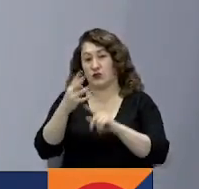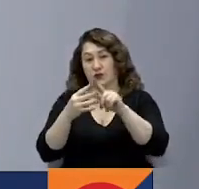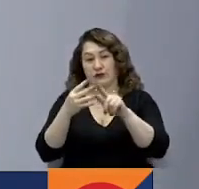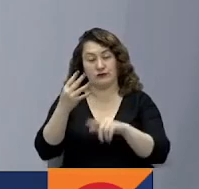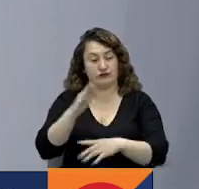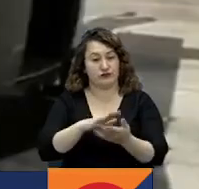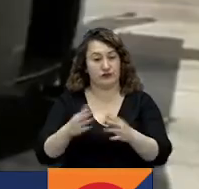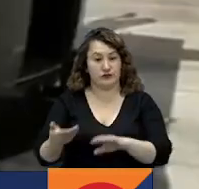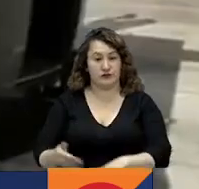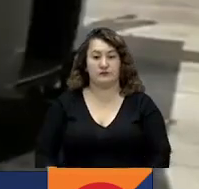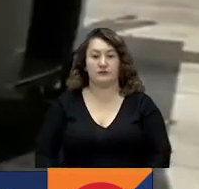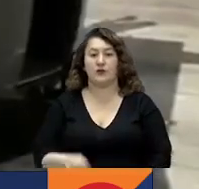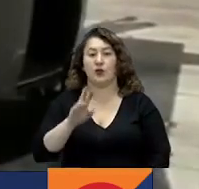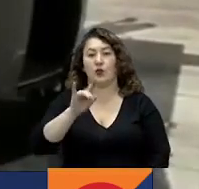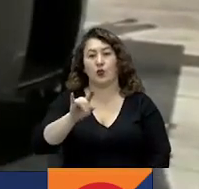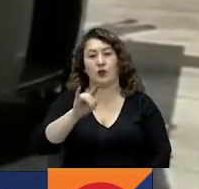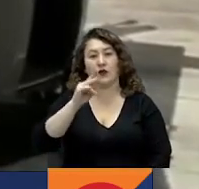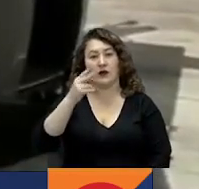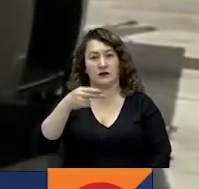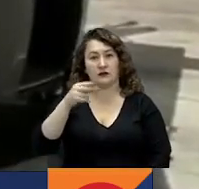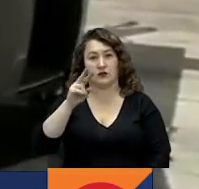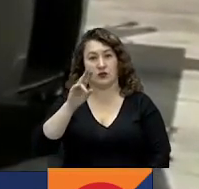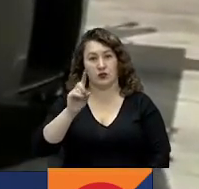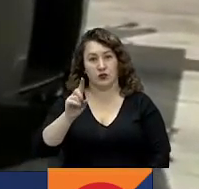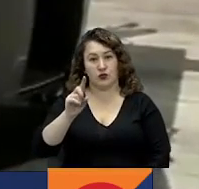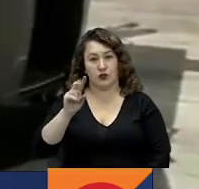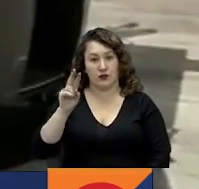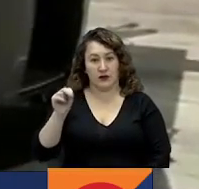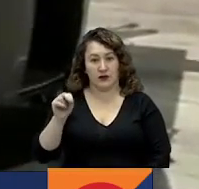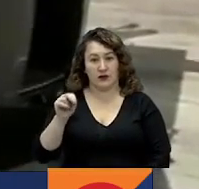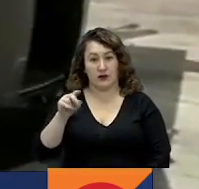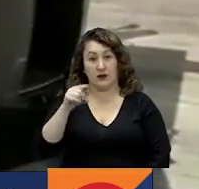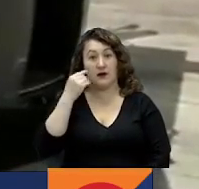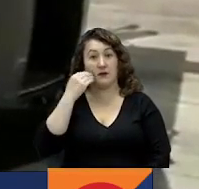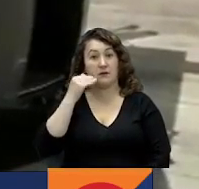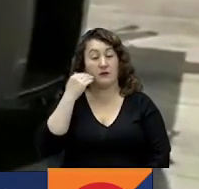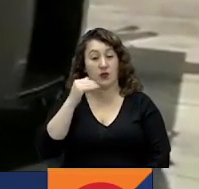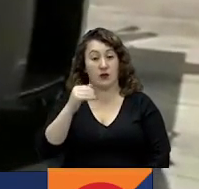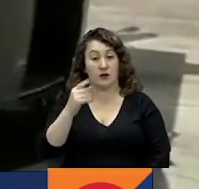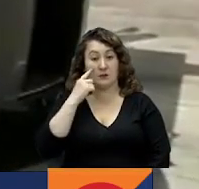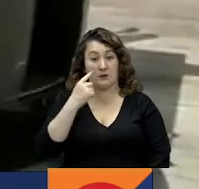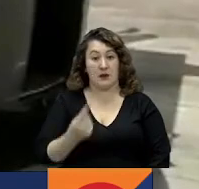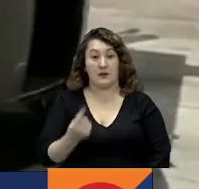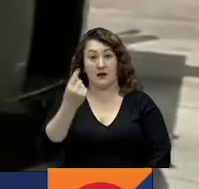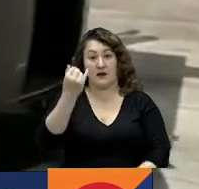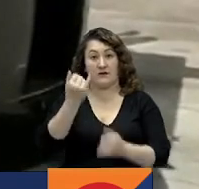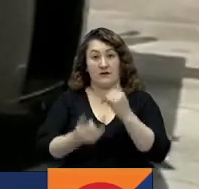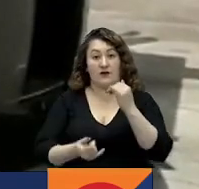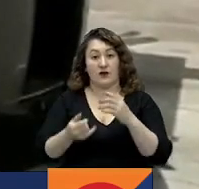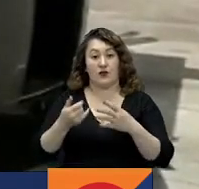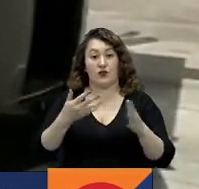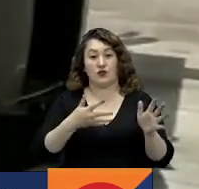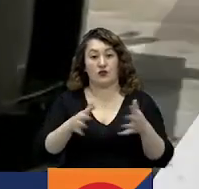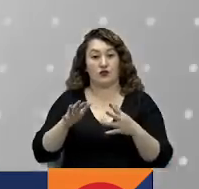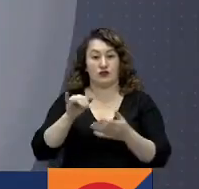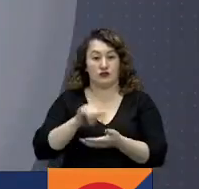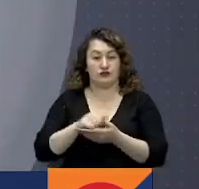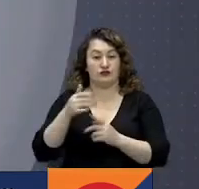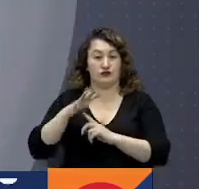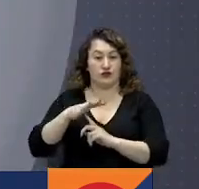helicóptero UH-1N. La teniente Juliet García era la primera mujer en concluir el curso para este tipo de